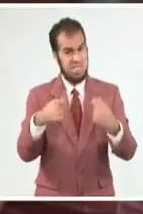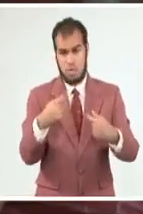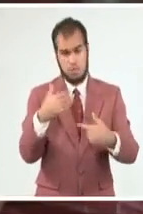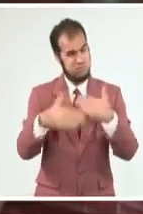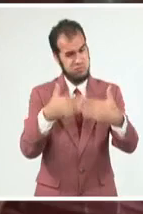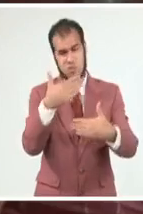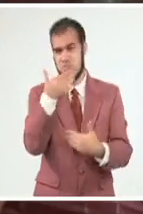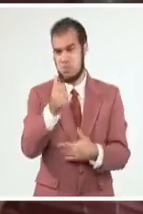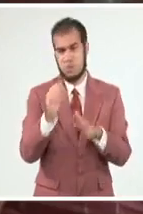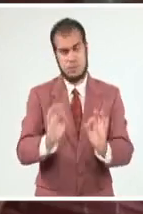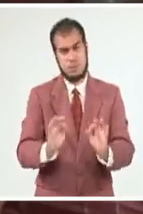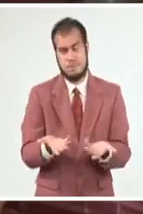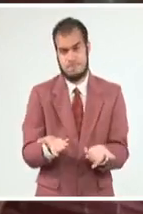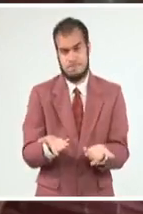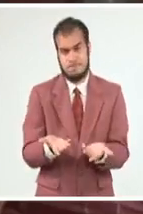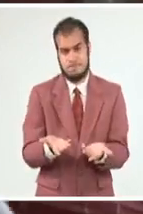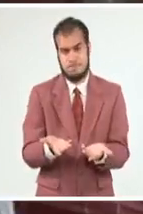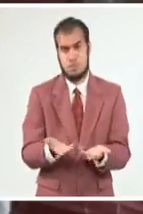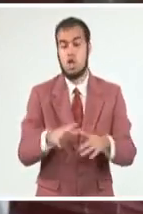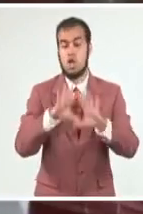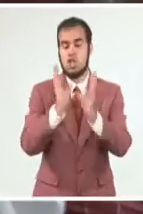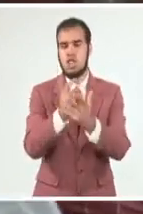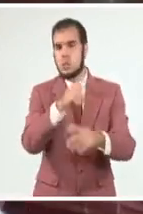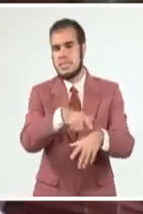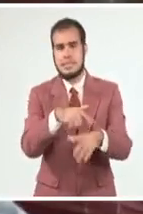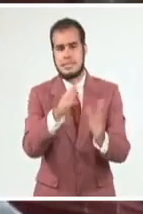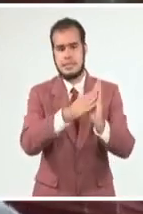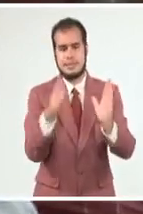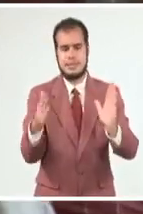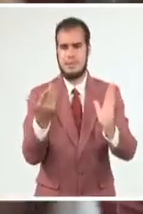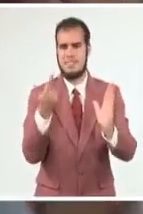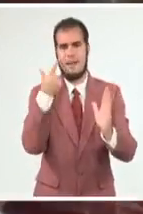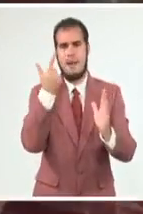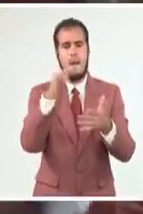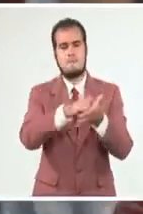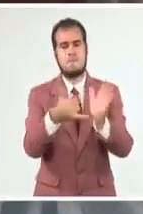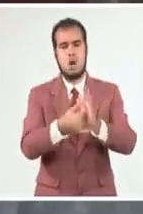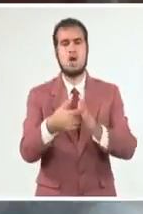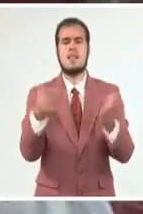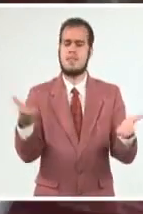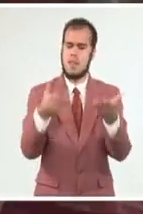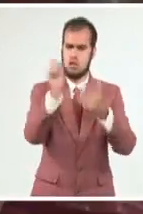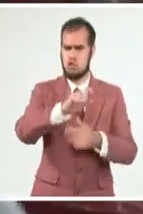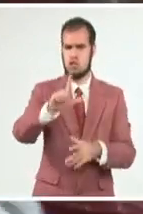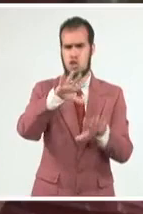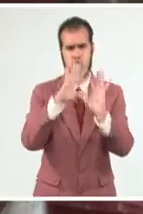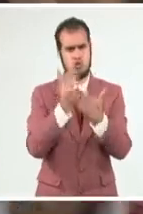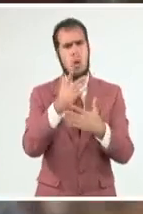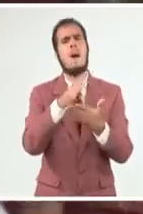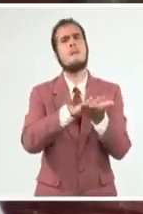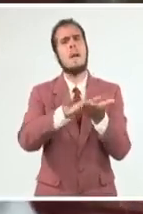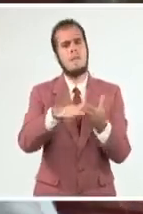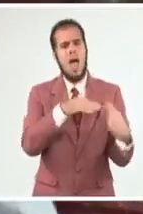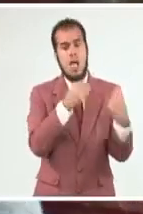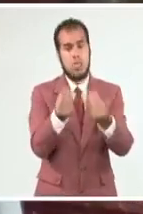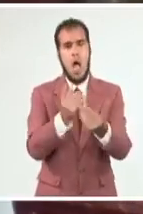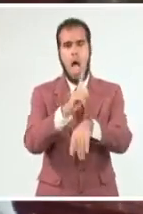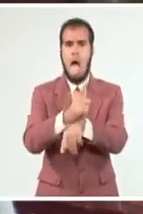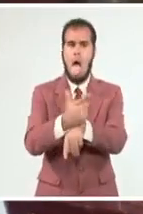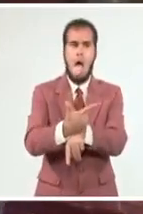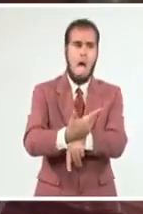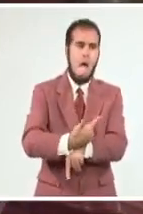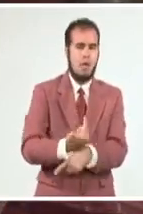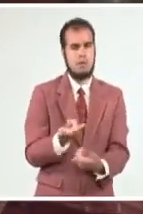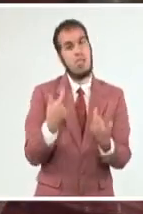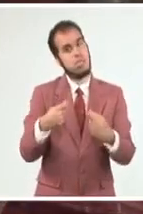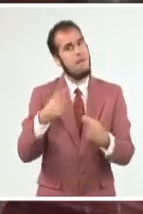de la permisología, sobre todo en los tiempos. O sea, empezar un proyecto de desarrollo local, los permisos que lleva la planificación física de la vivienda, eso hay que agilizarlo un poco más